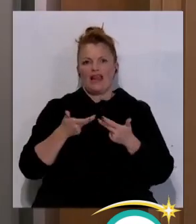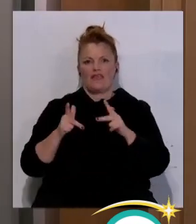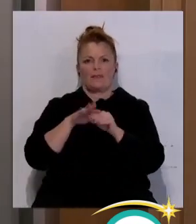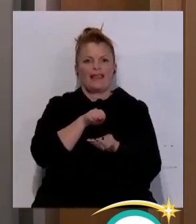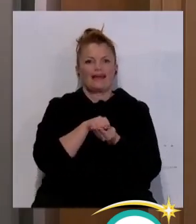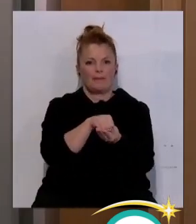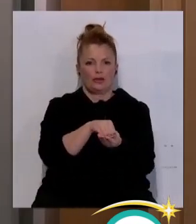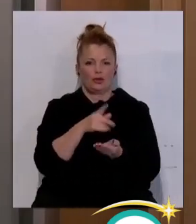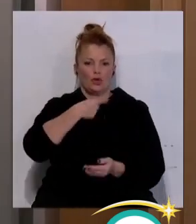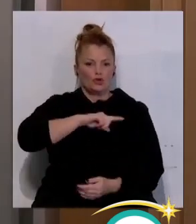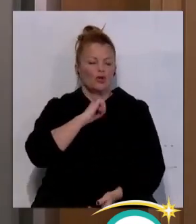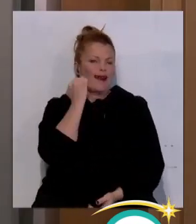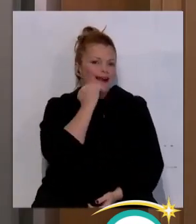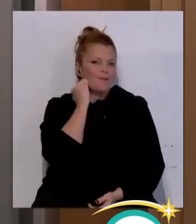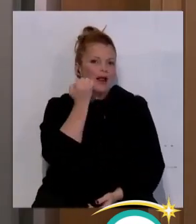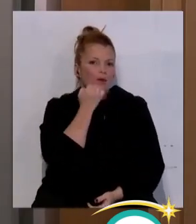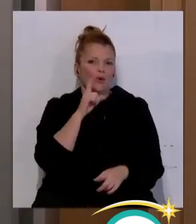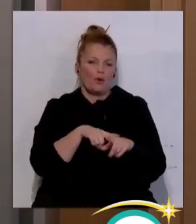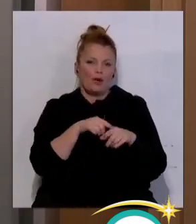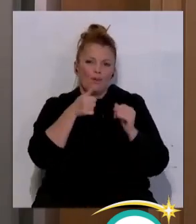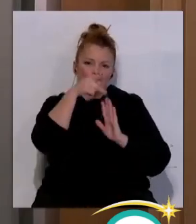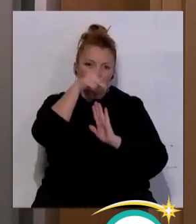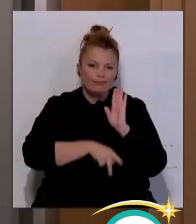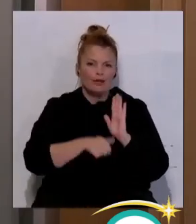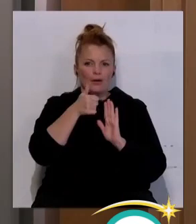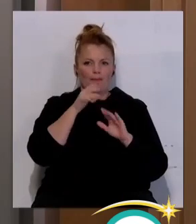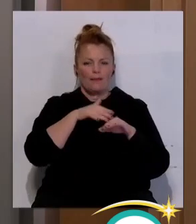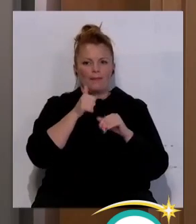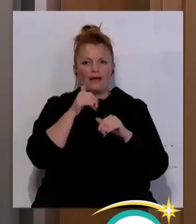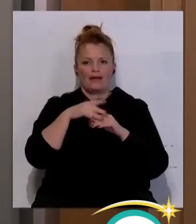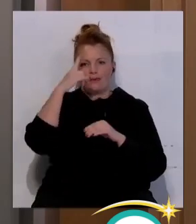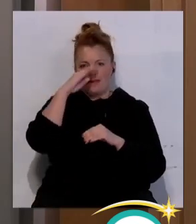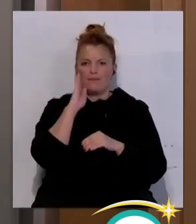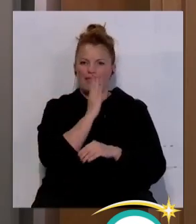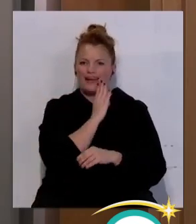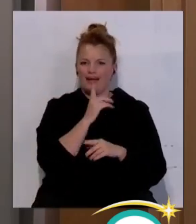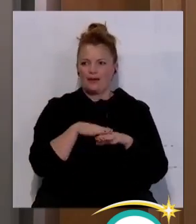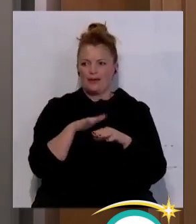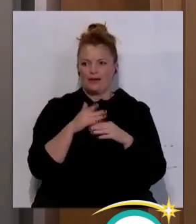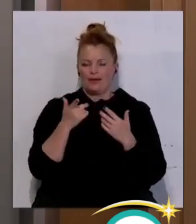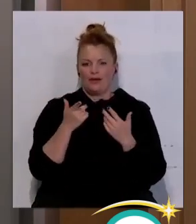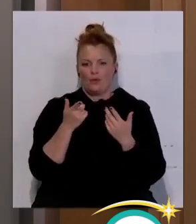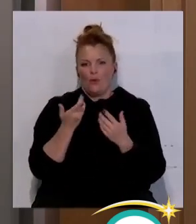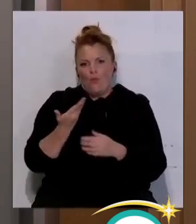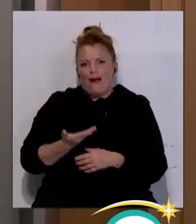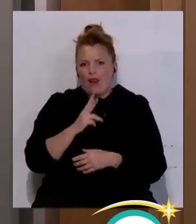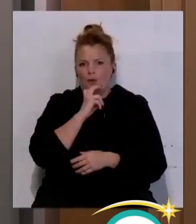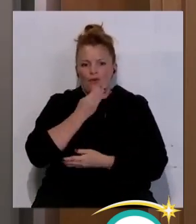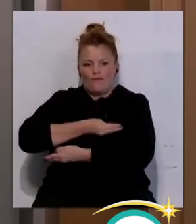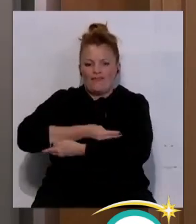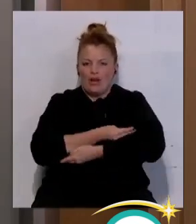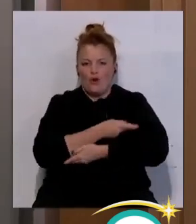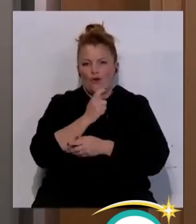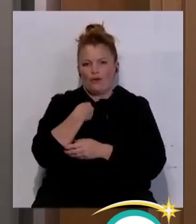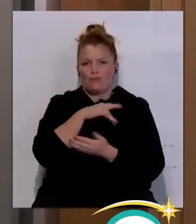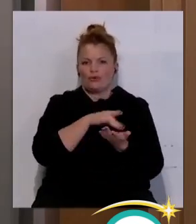que, bueno, pues venimos reclamando una nomenclatura mucho más validante de la condición de padres y madres y también de que le den un valor a ese bebé que ha fallecido,